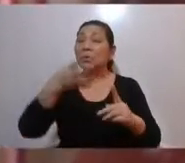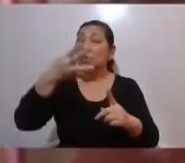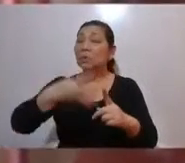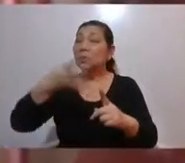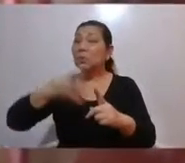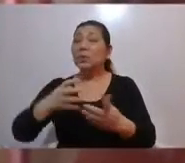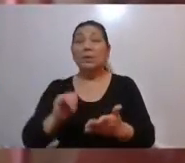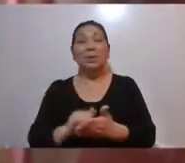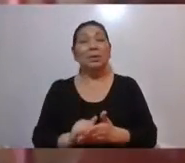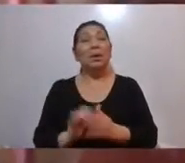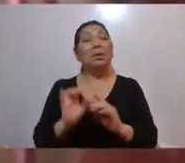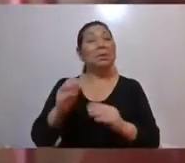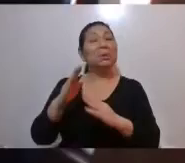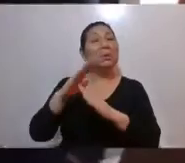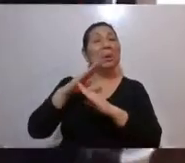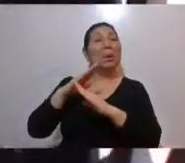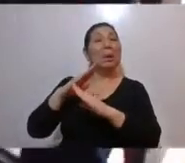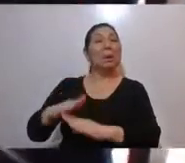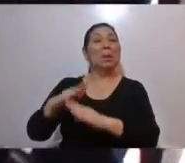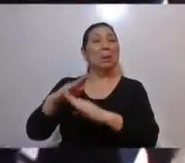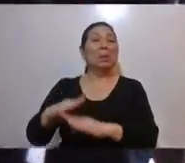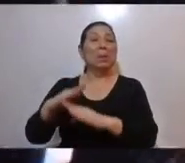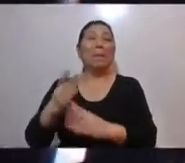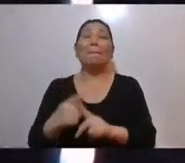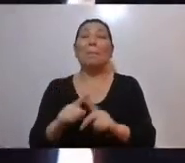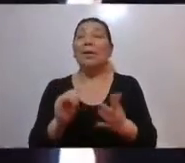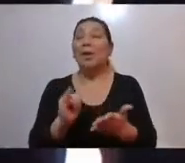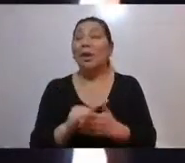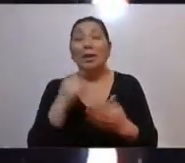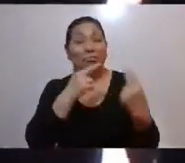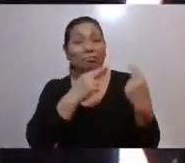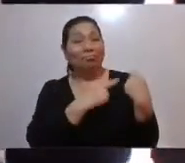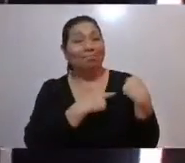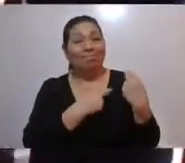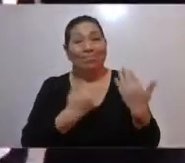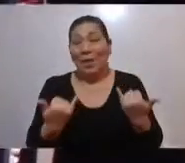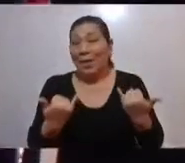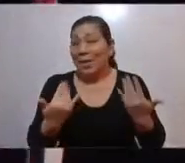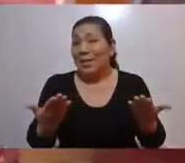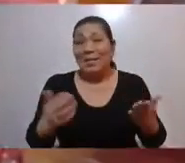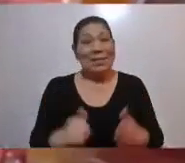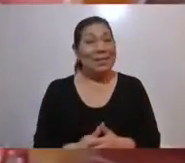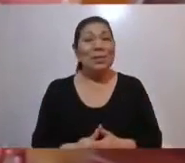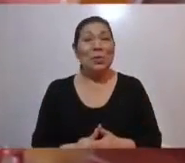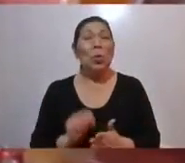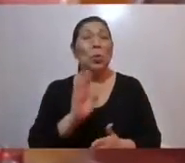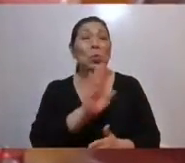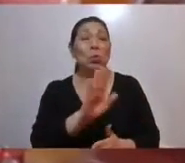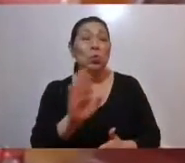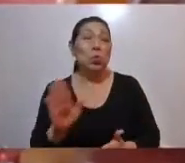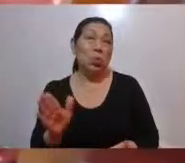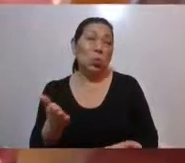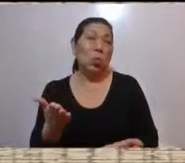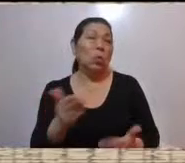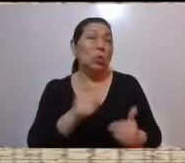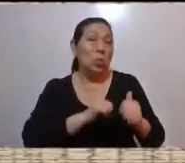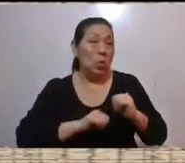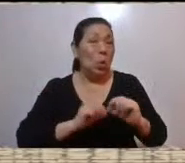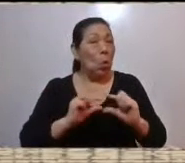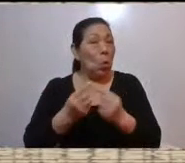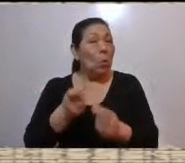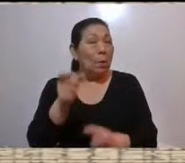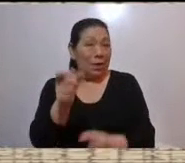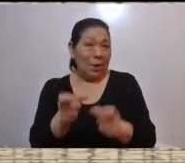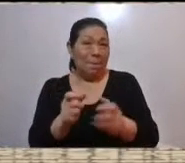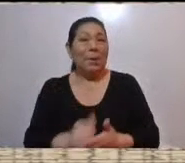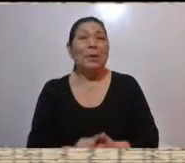se verifica una circunstancia de discriminación estructural que compromete, pues en este caso, o